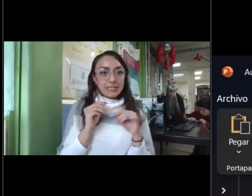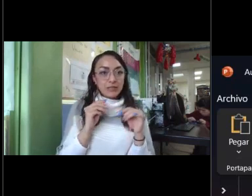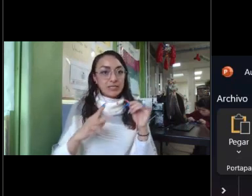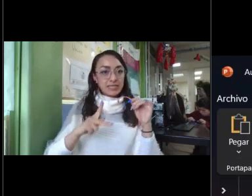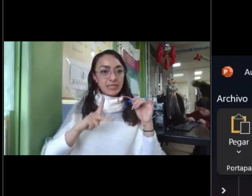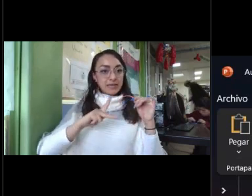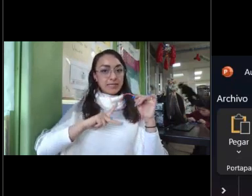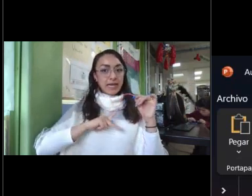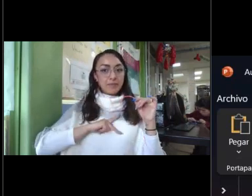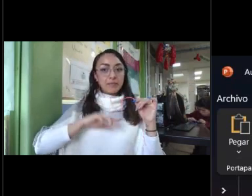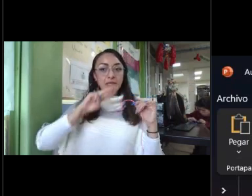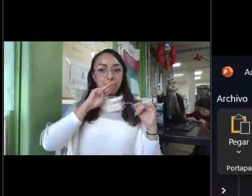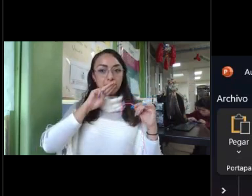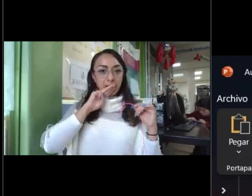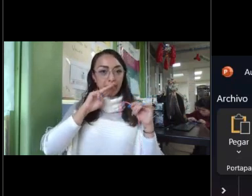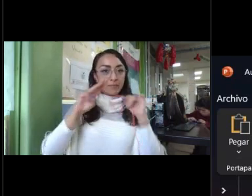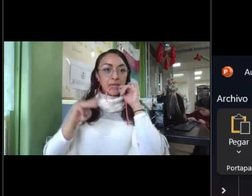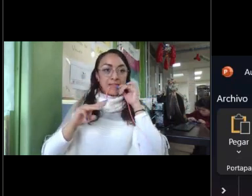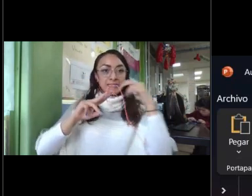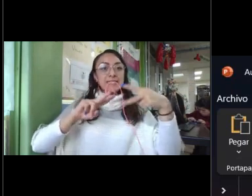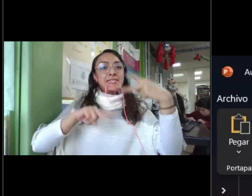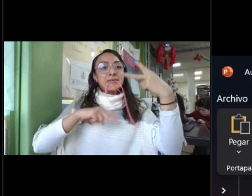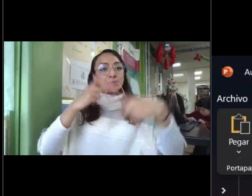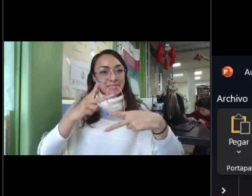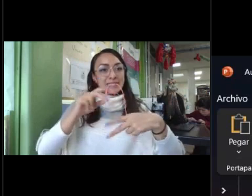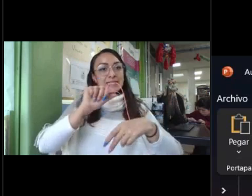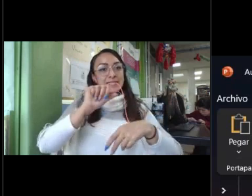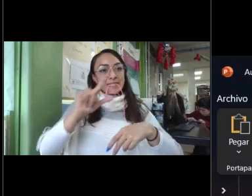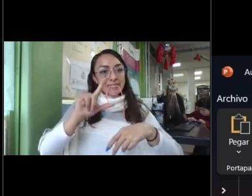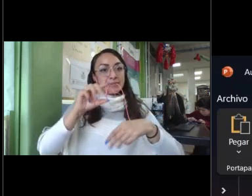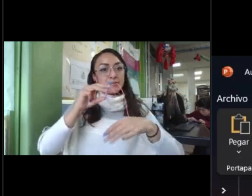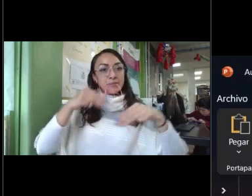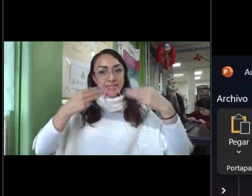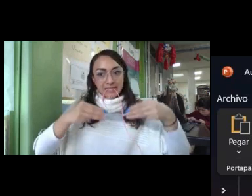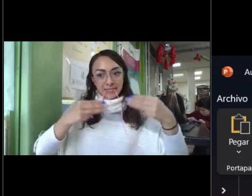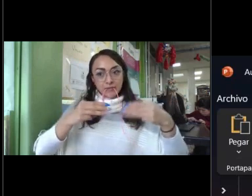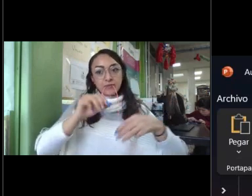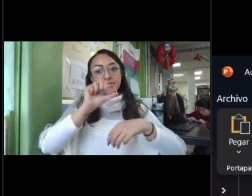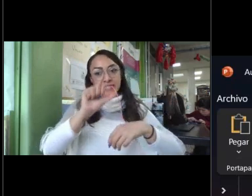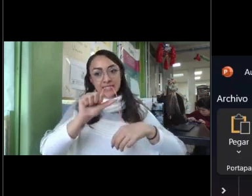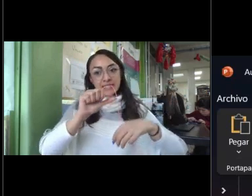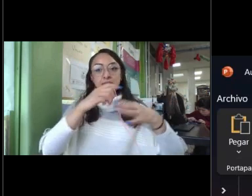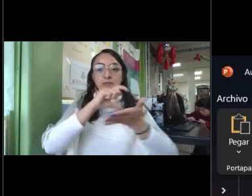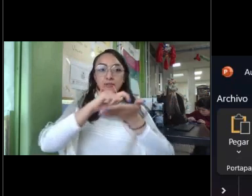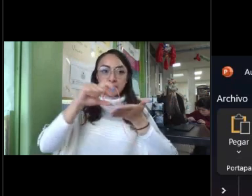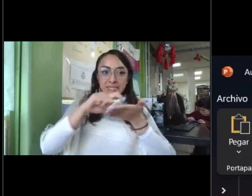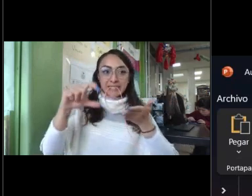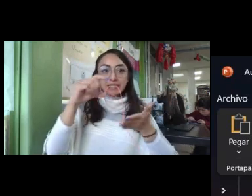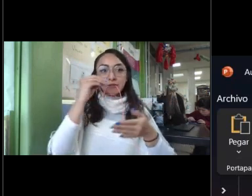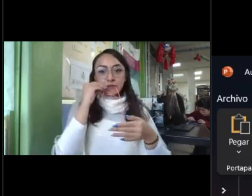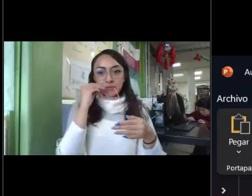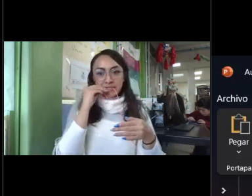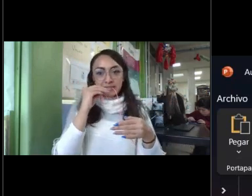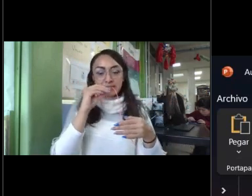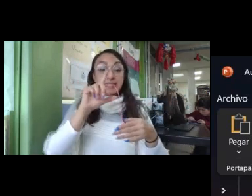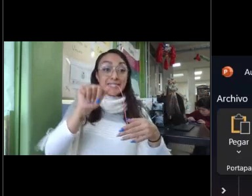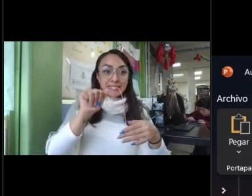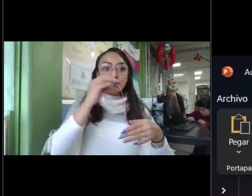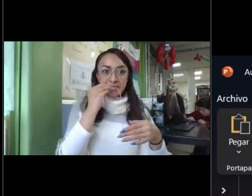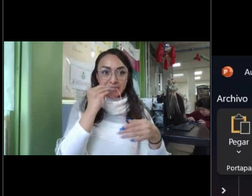ahí tienen una seña. Diría, mi mamá va al mercado a comprar